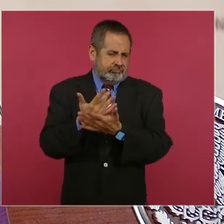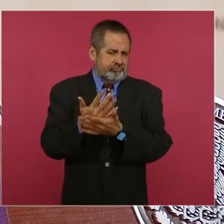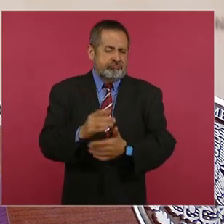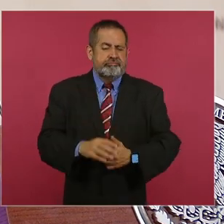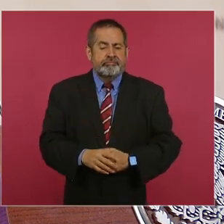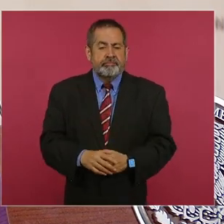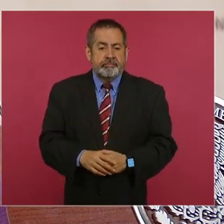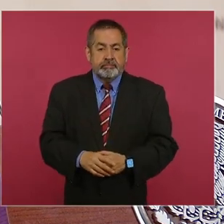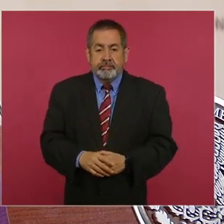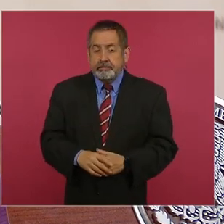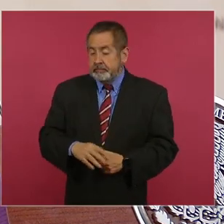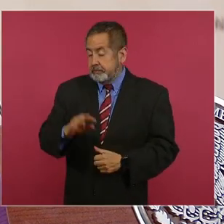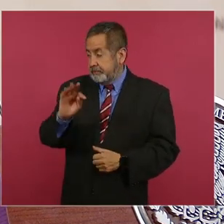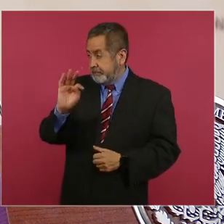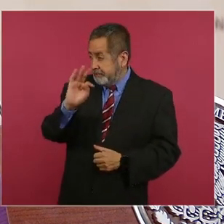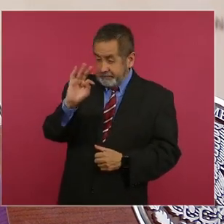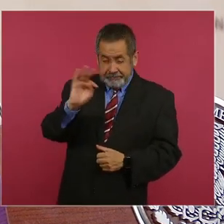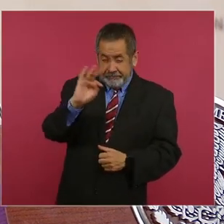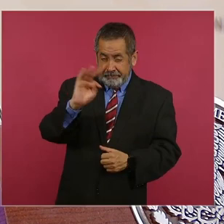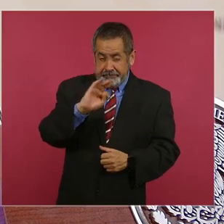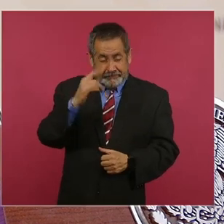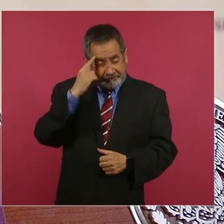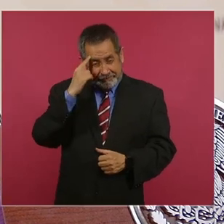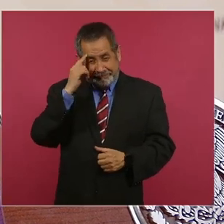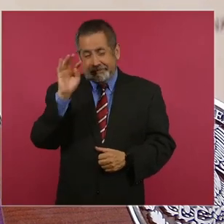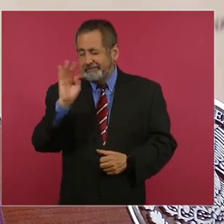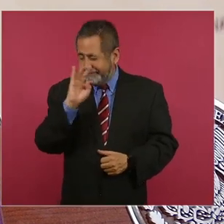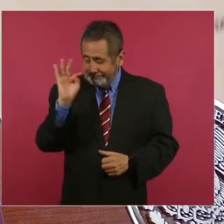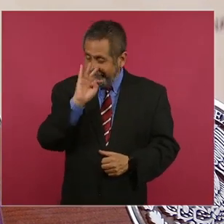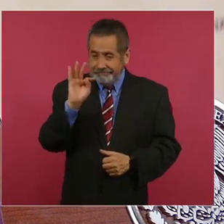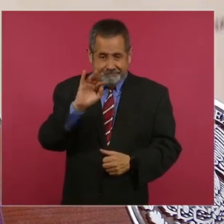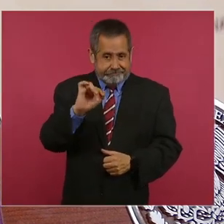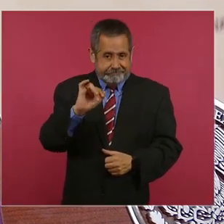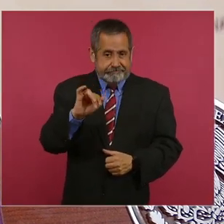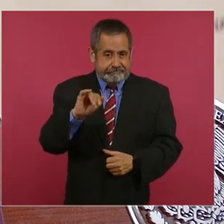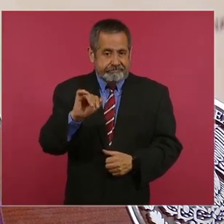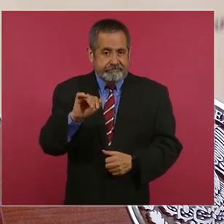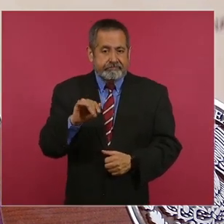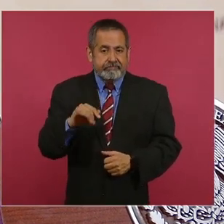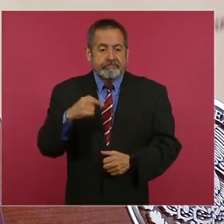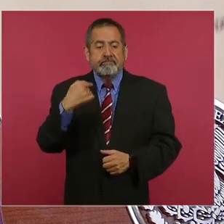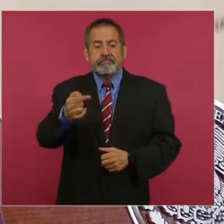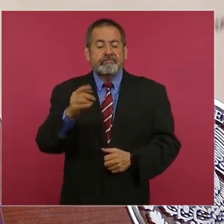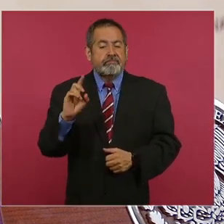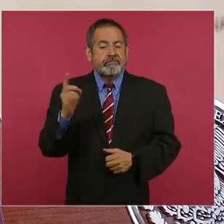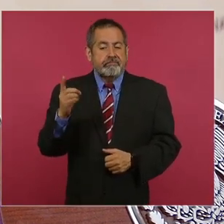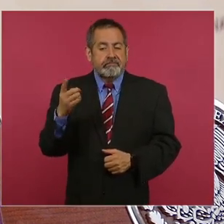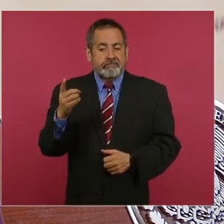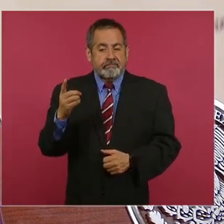es muy probable, mucho, mucho, muy probable que en diciembre